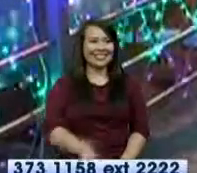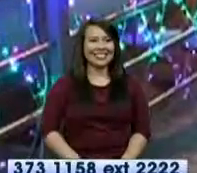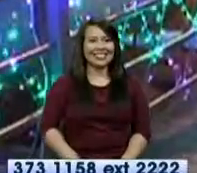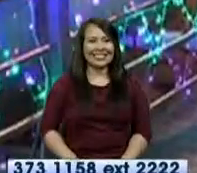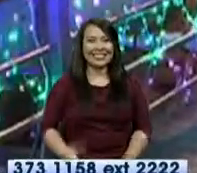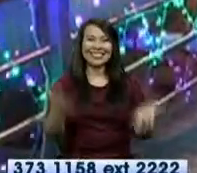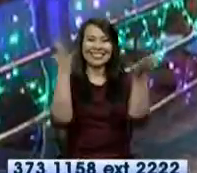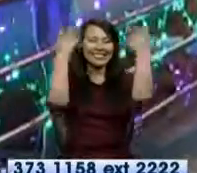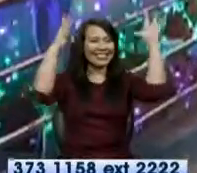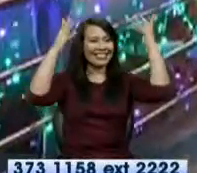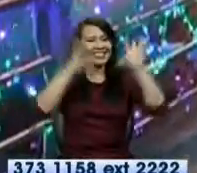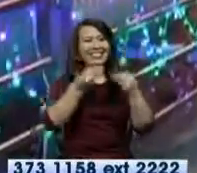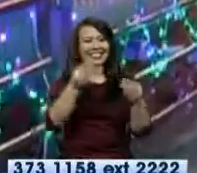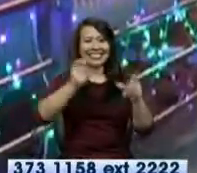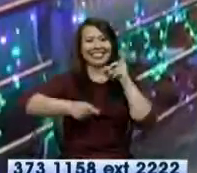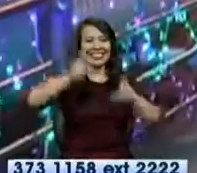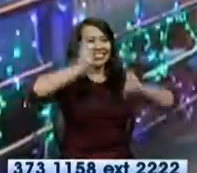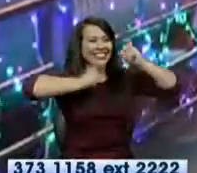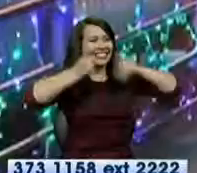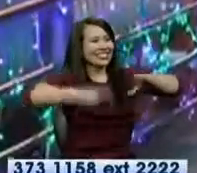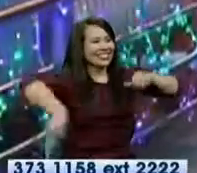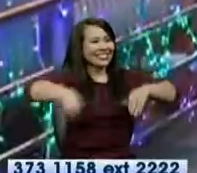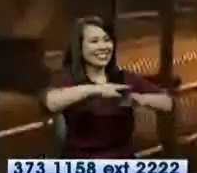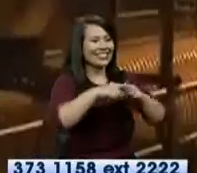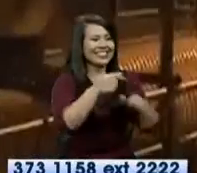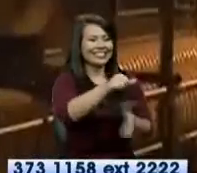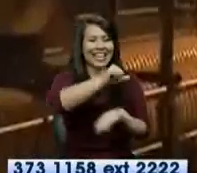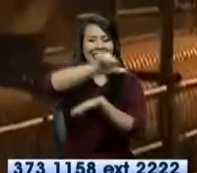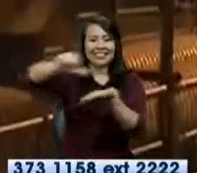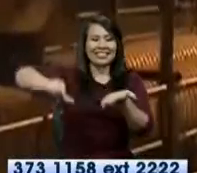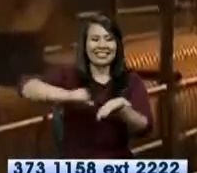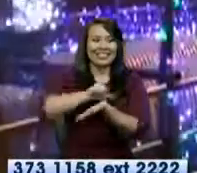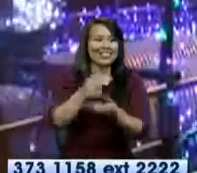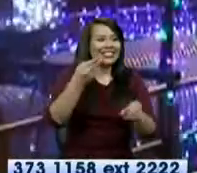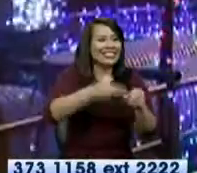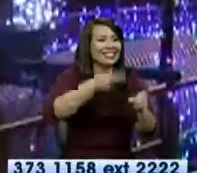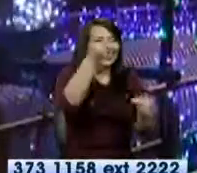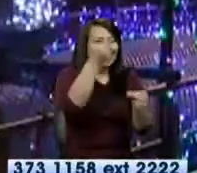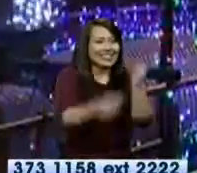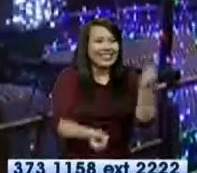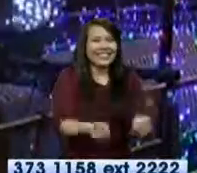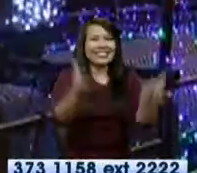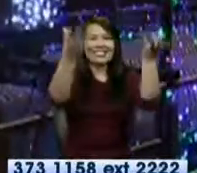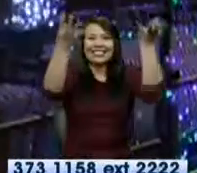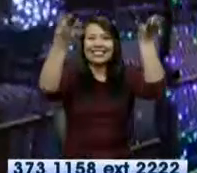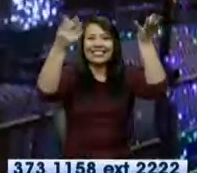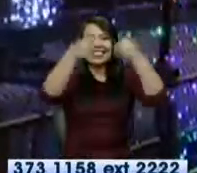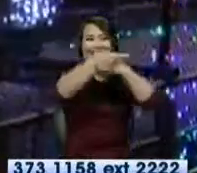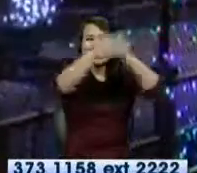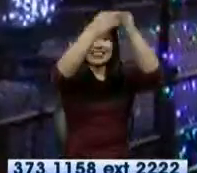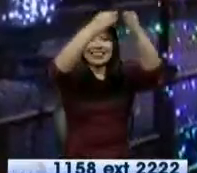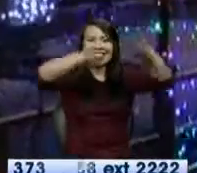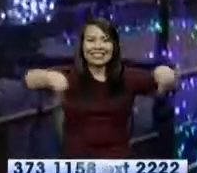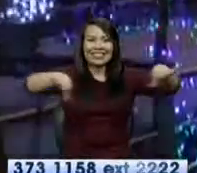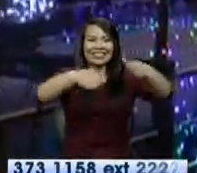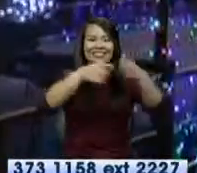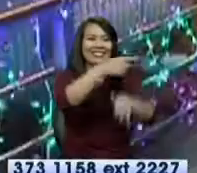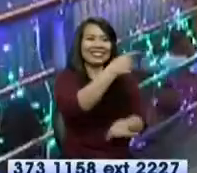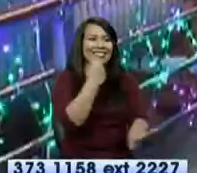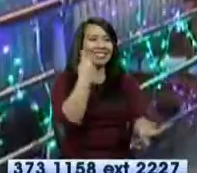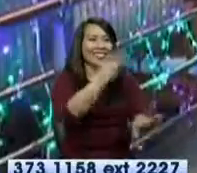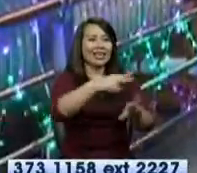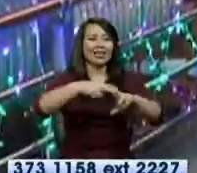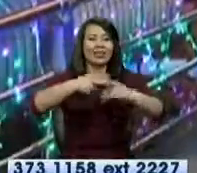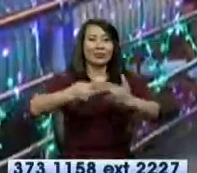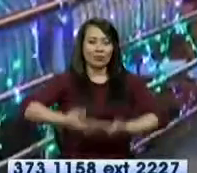La inmensa alegría fue evidente en los pobladores del Cantón Azuayo al ser parte del encendido de luces del gigantesco muestrario que anunció el inicio de la